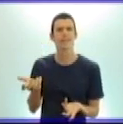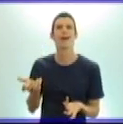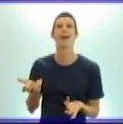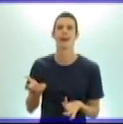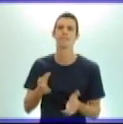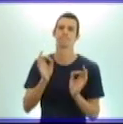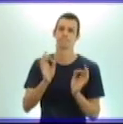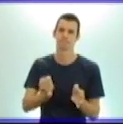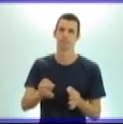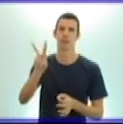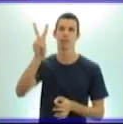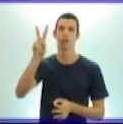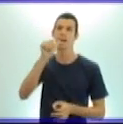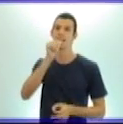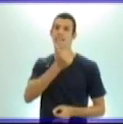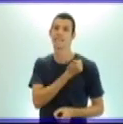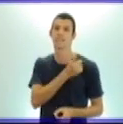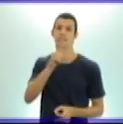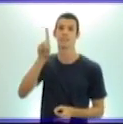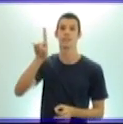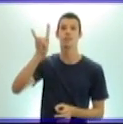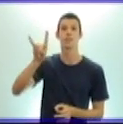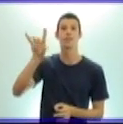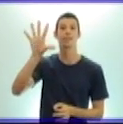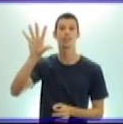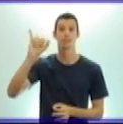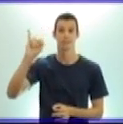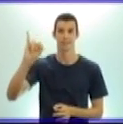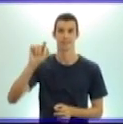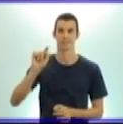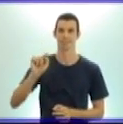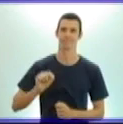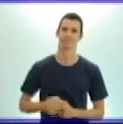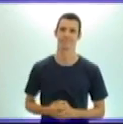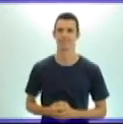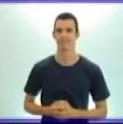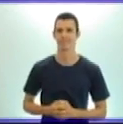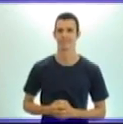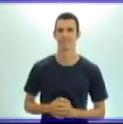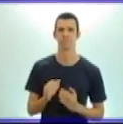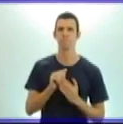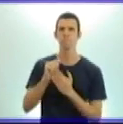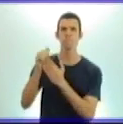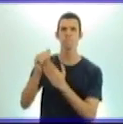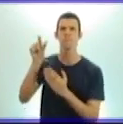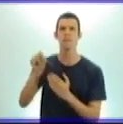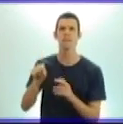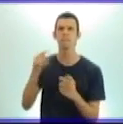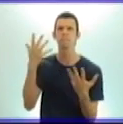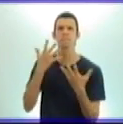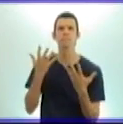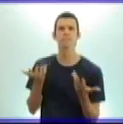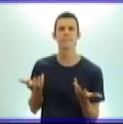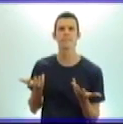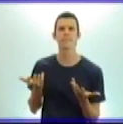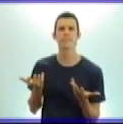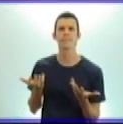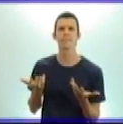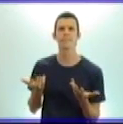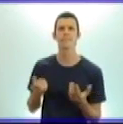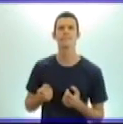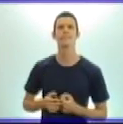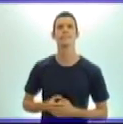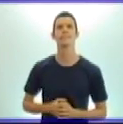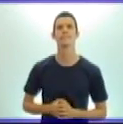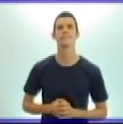El 2 de diciembre de 1956. ¿Qué figuras históricas participaron? Podemos